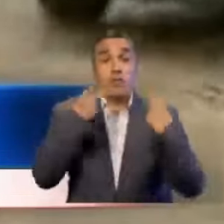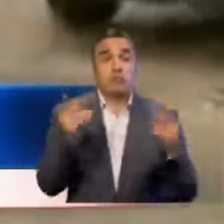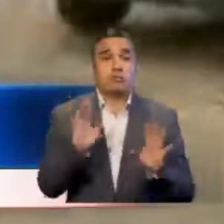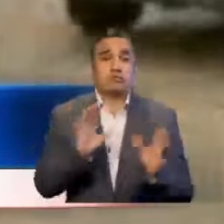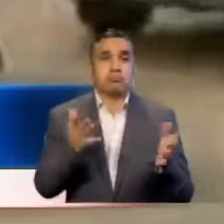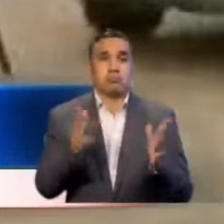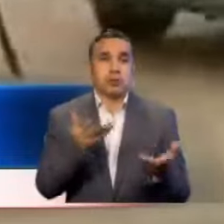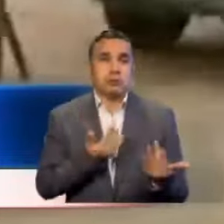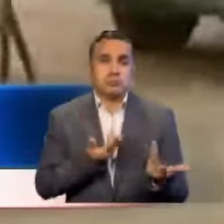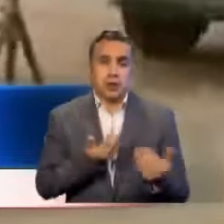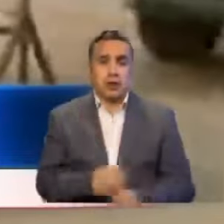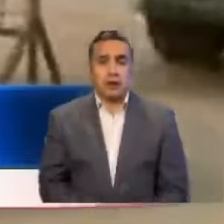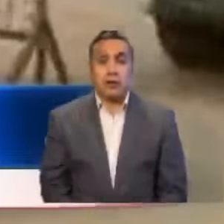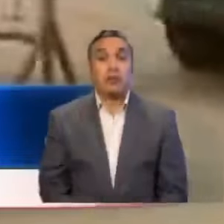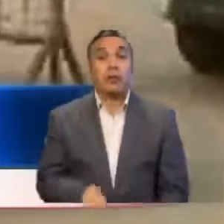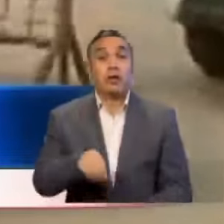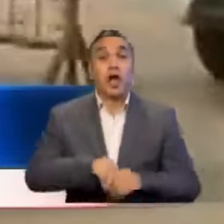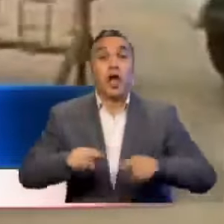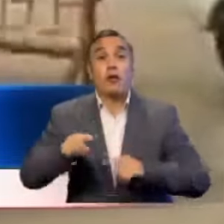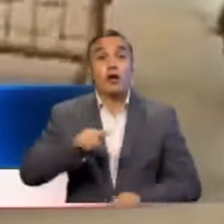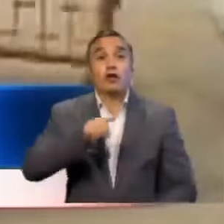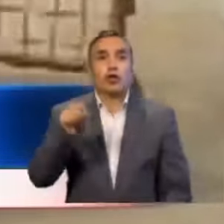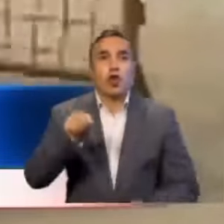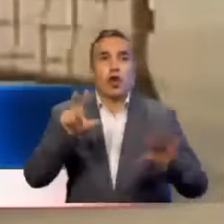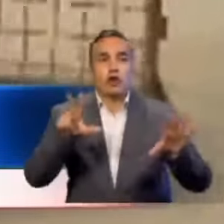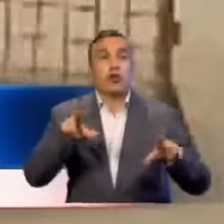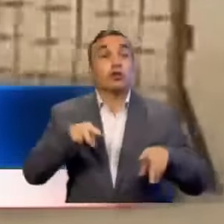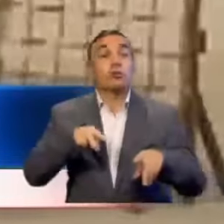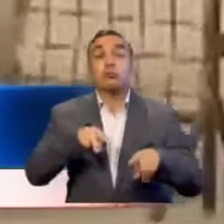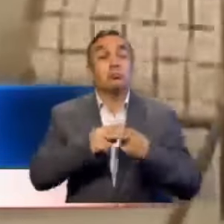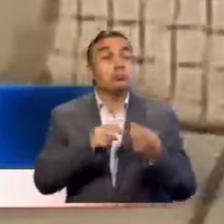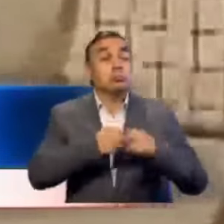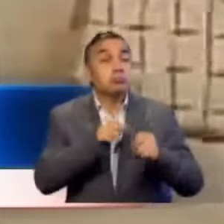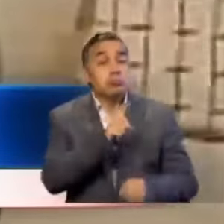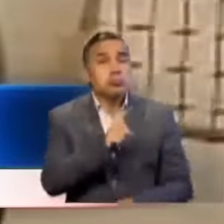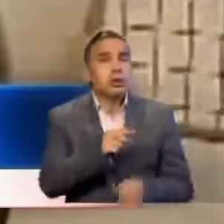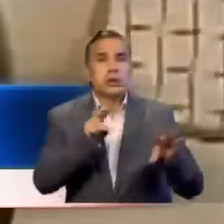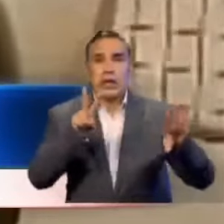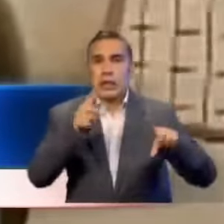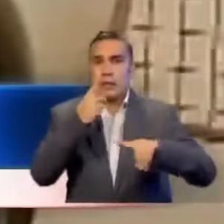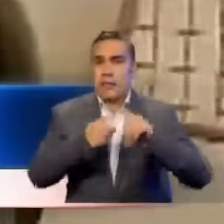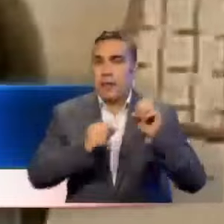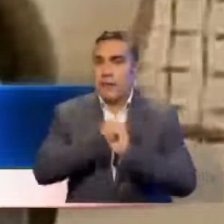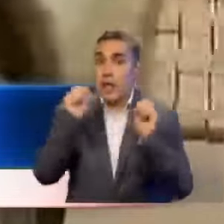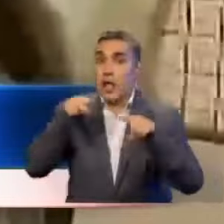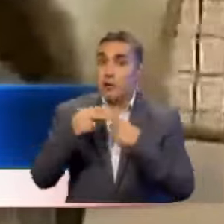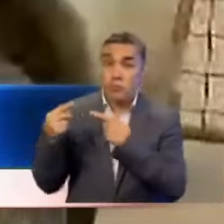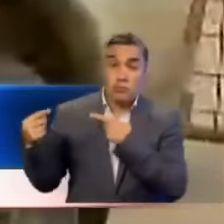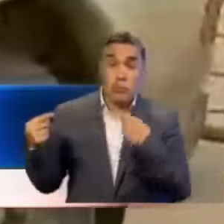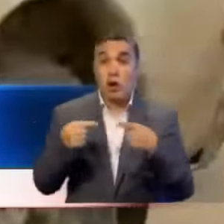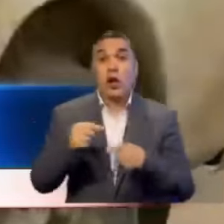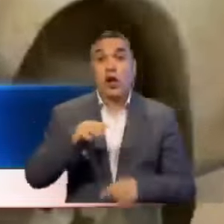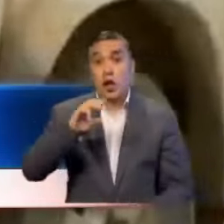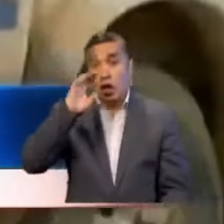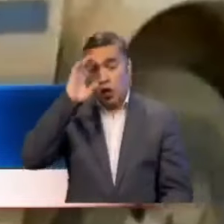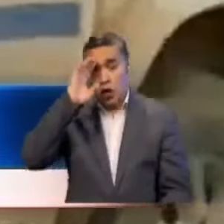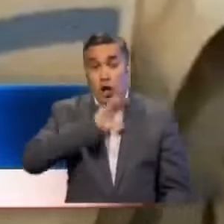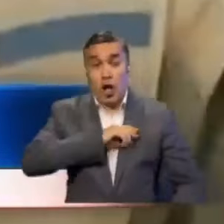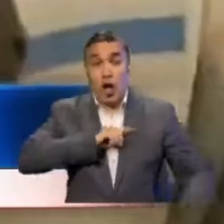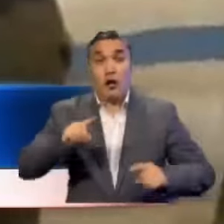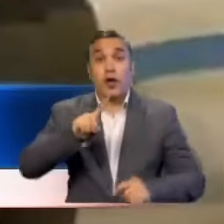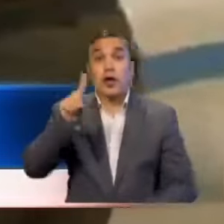Policía Nacional de la Zona 8, quien ingresó aproximadamente a las 7:30 de la mañana, el general Zapata.